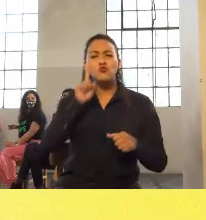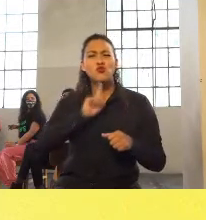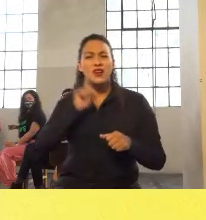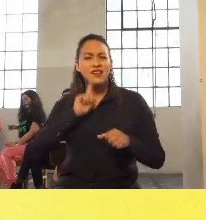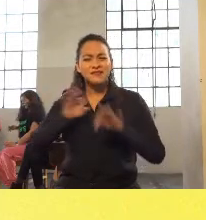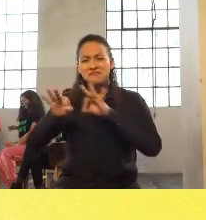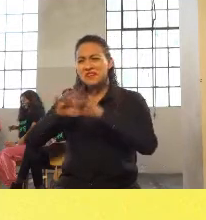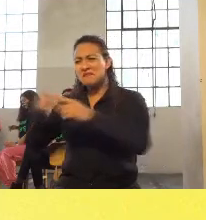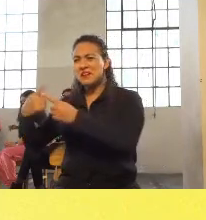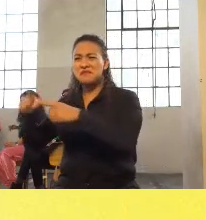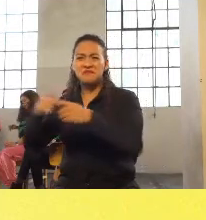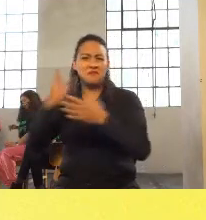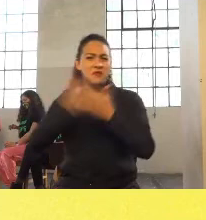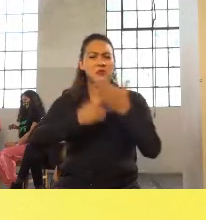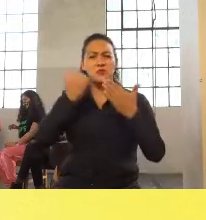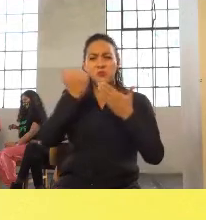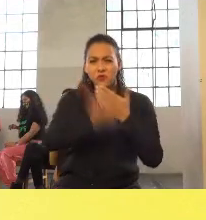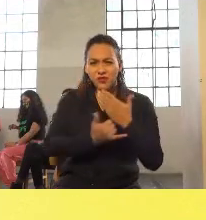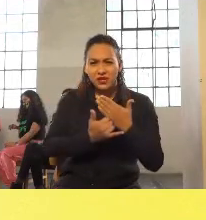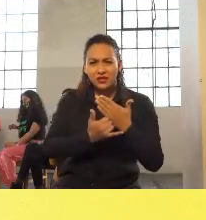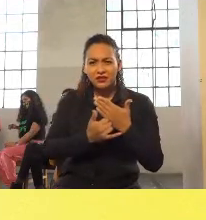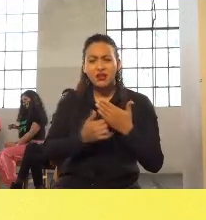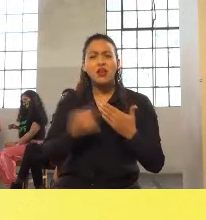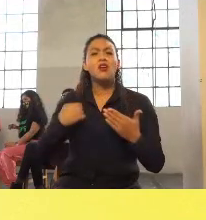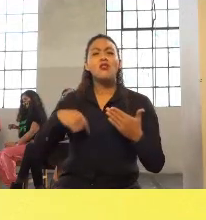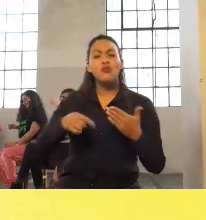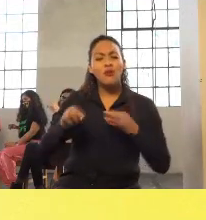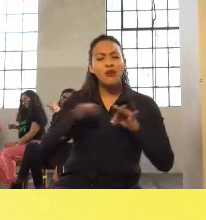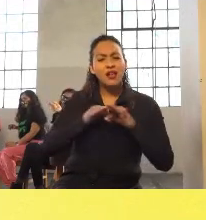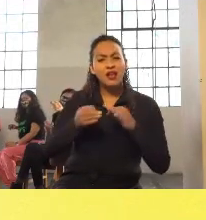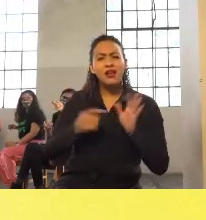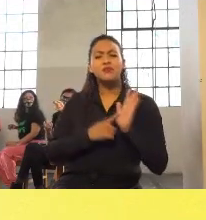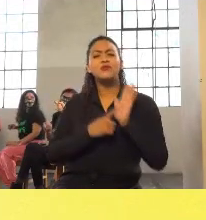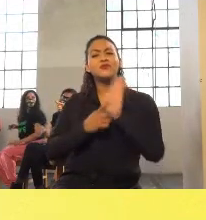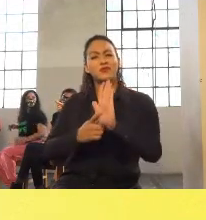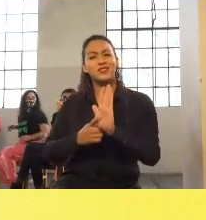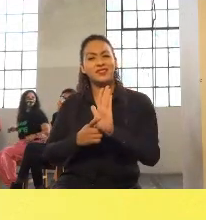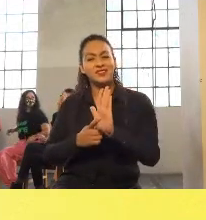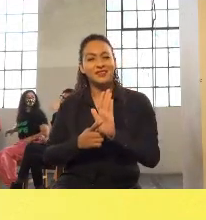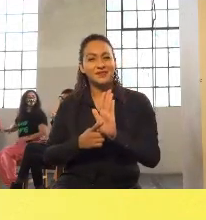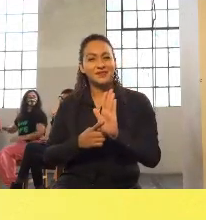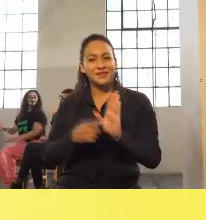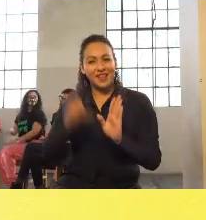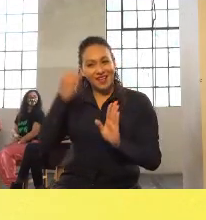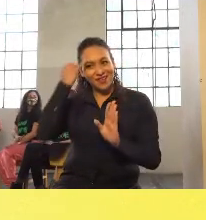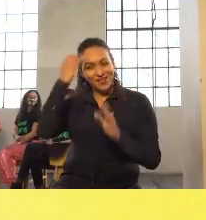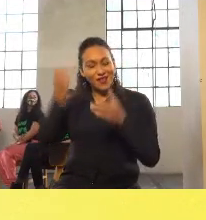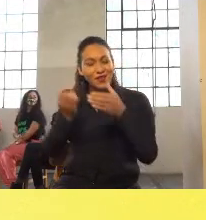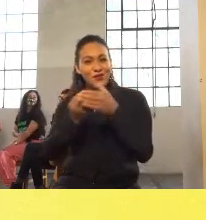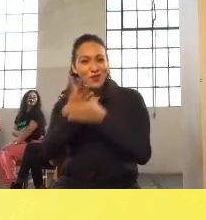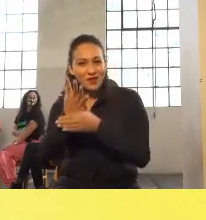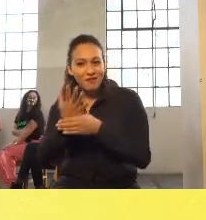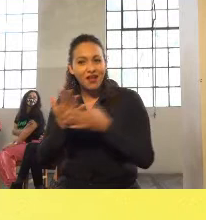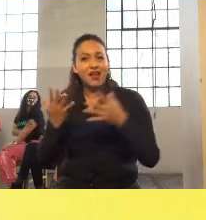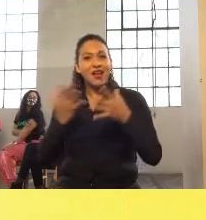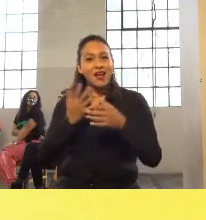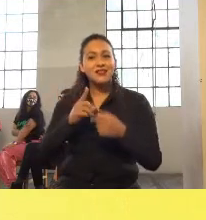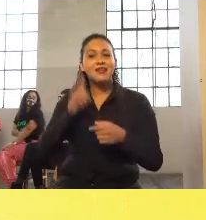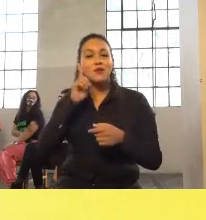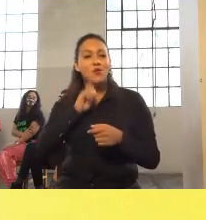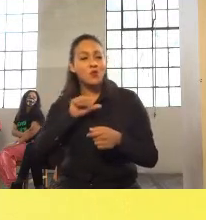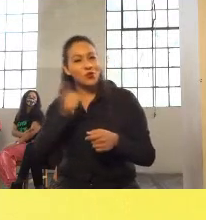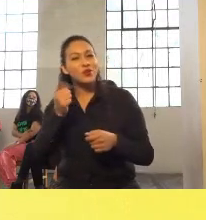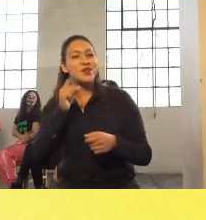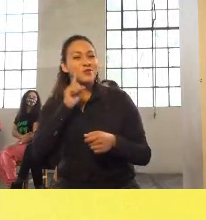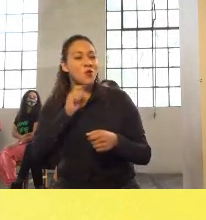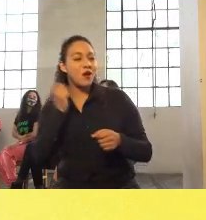si hacemos consciente que pequeñas acciones, y eso significa la coma en mi proyecto, pequeñas acciones que generan grandes